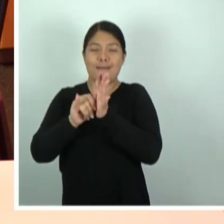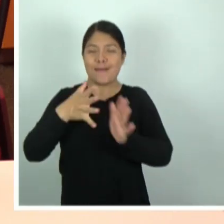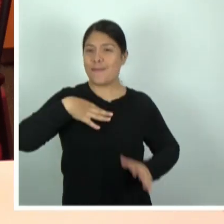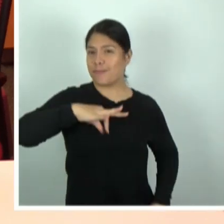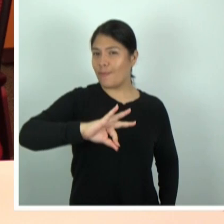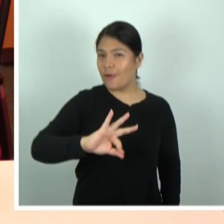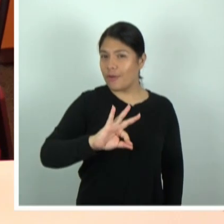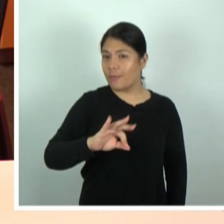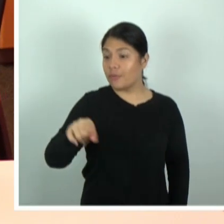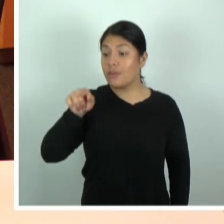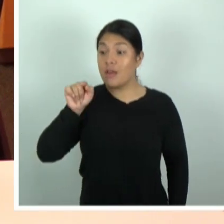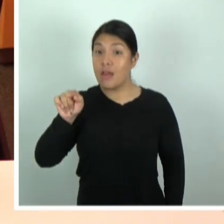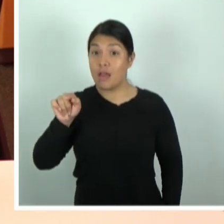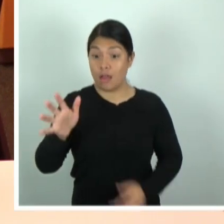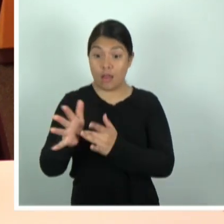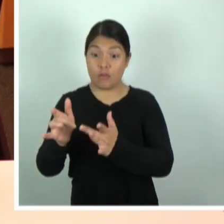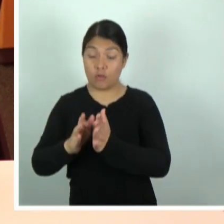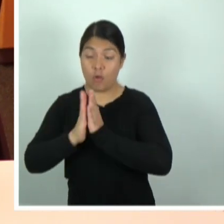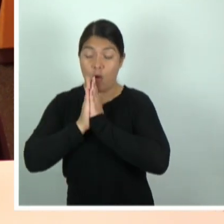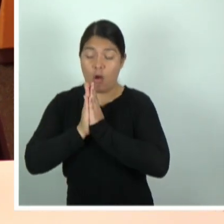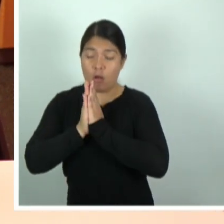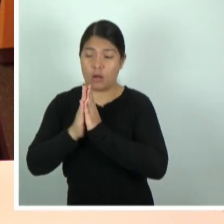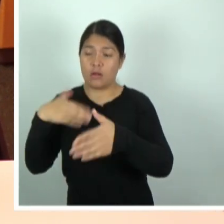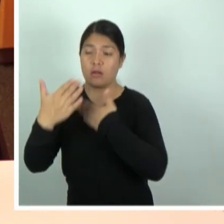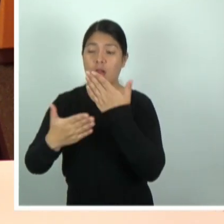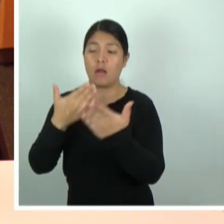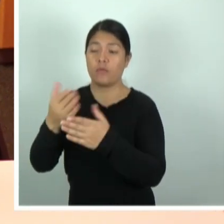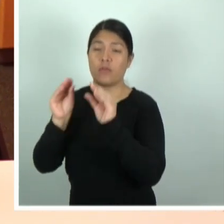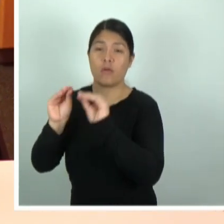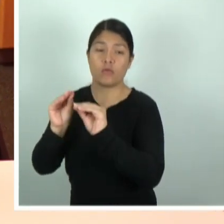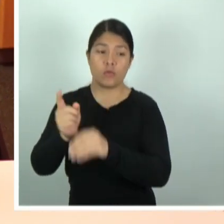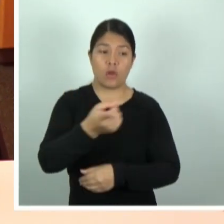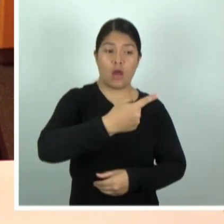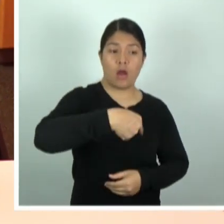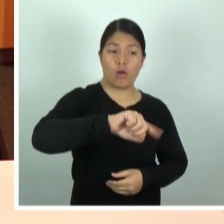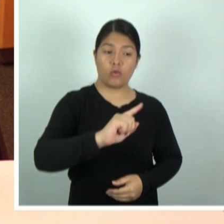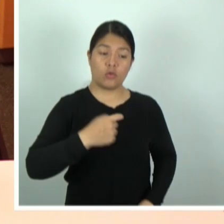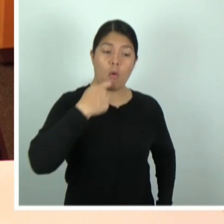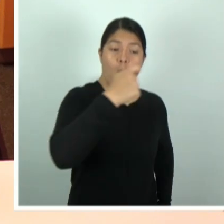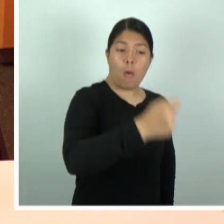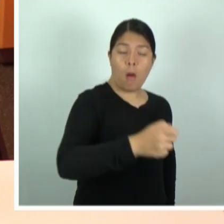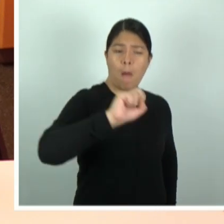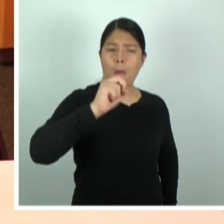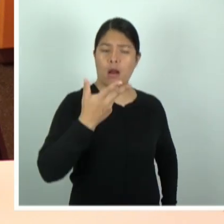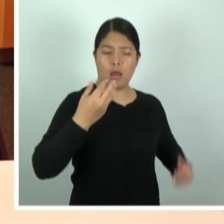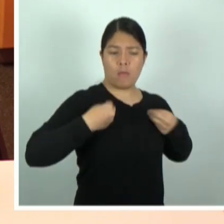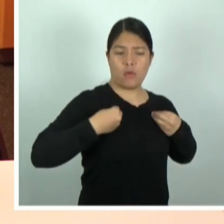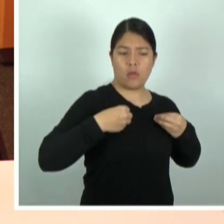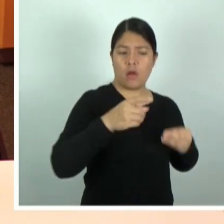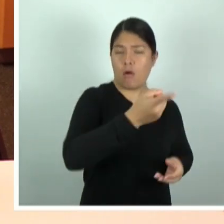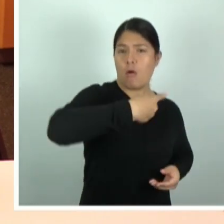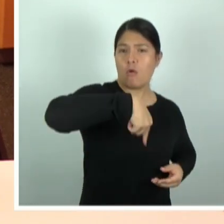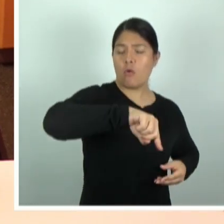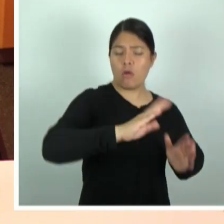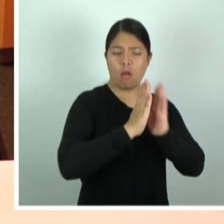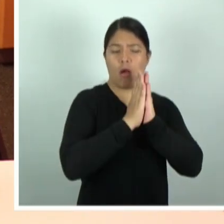dio su santidad para que nuestra vida se convierta en una santificación.